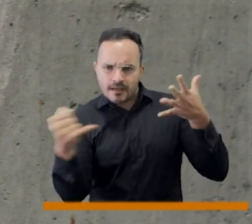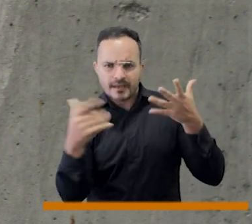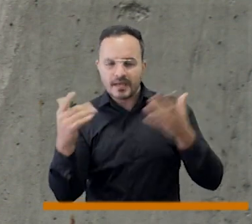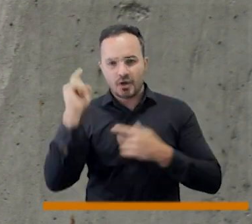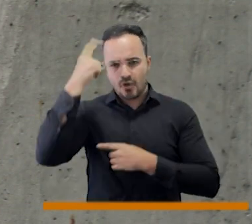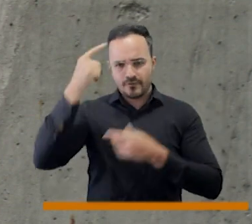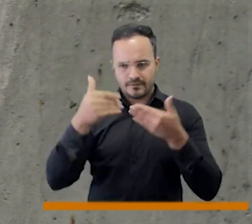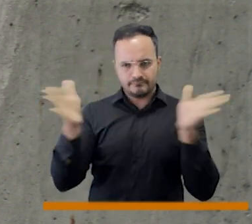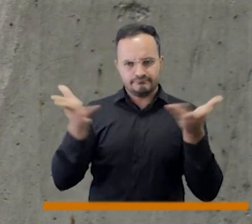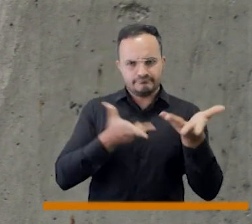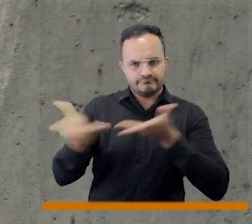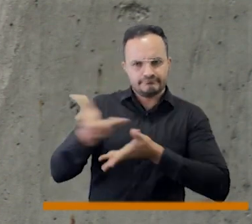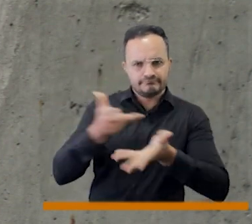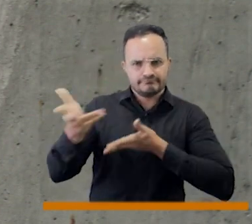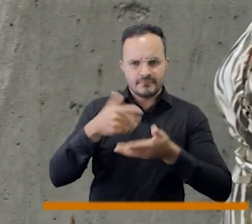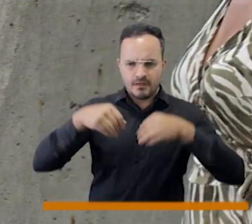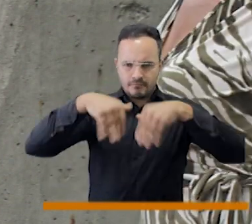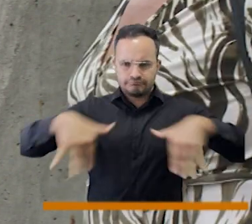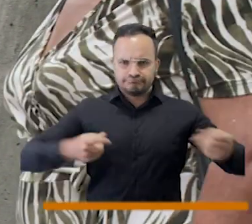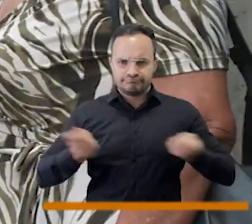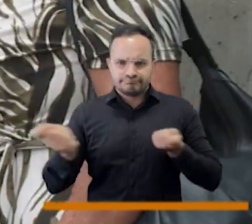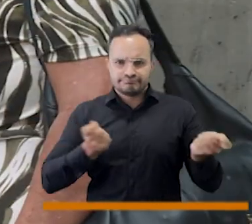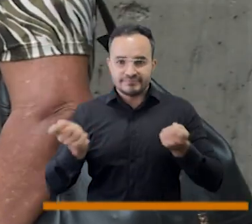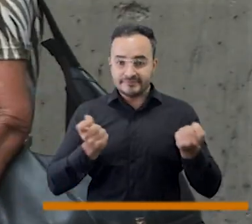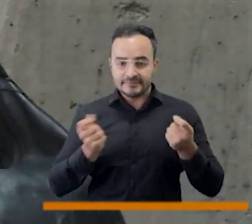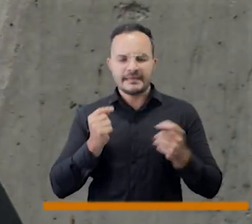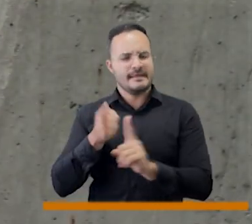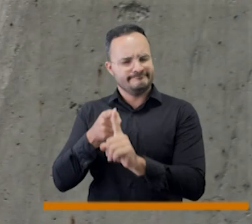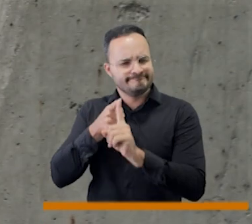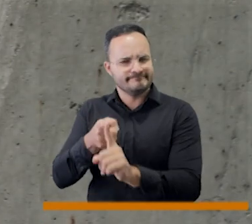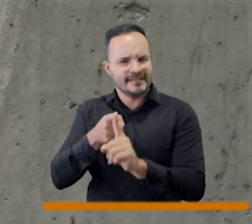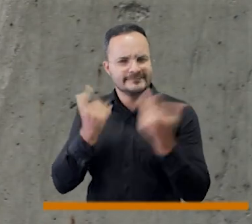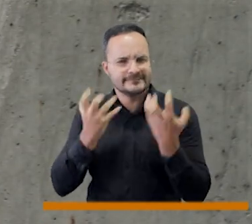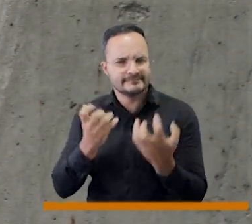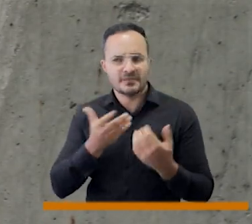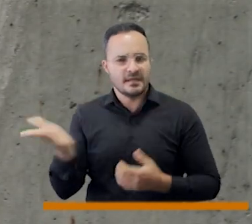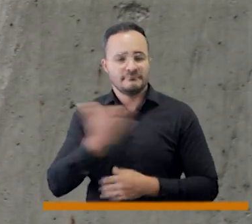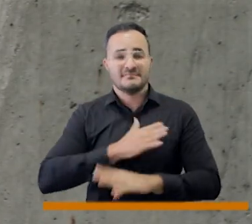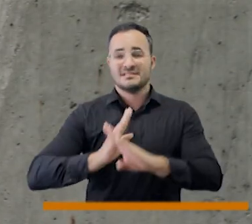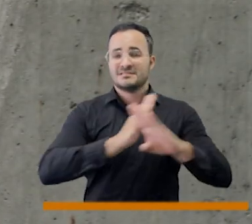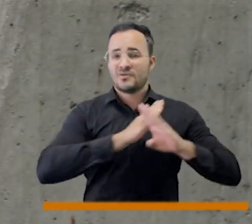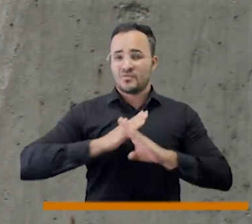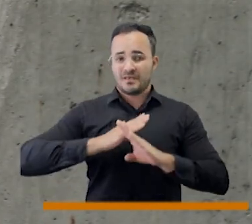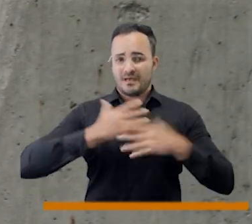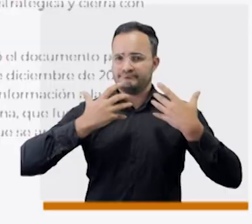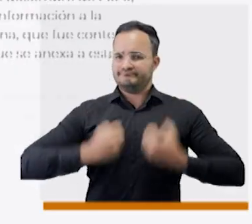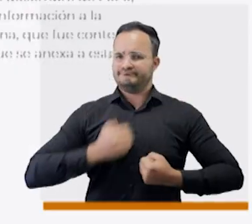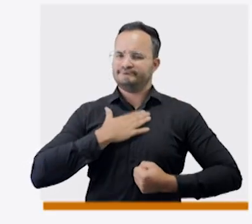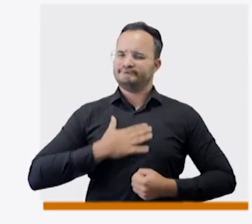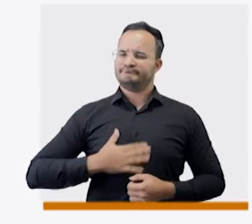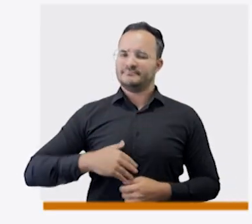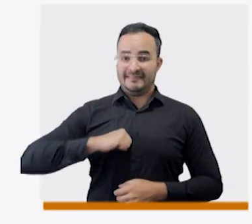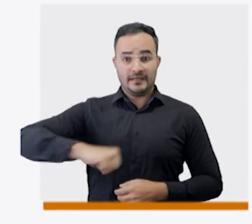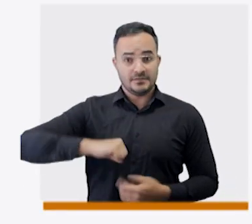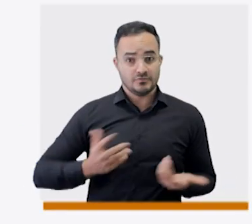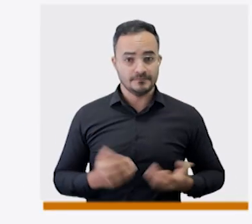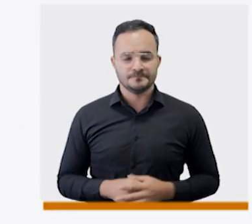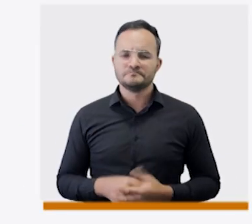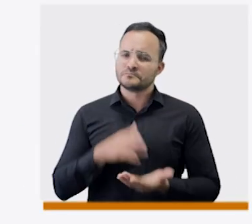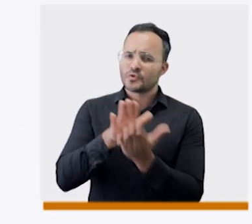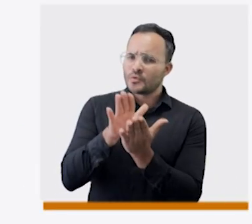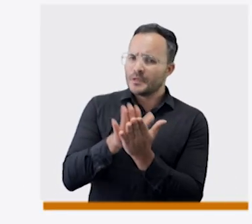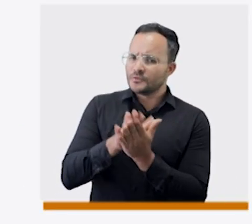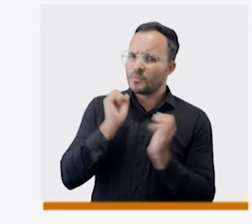de Desarrollo sobre gobernanza, gobernabilidad y un énfasis sobre el derecho a la seguridad.